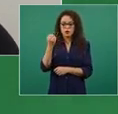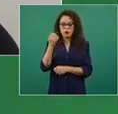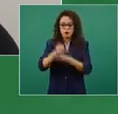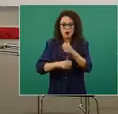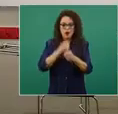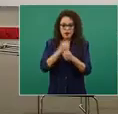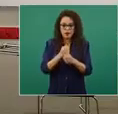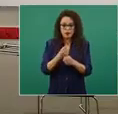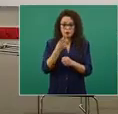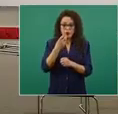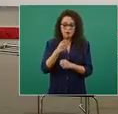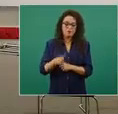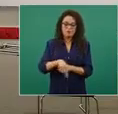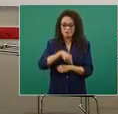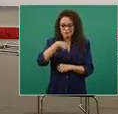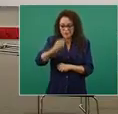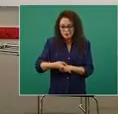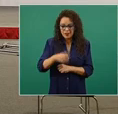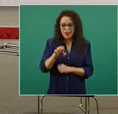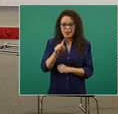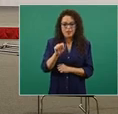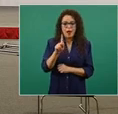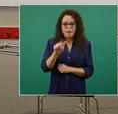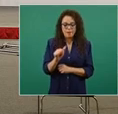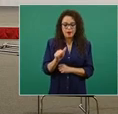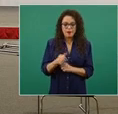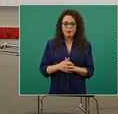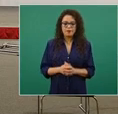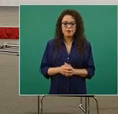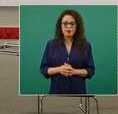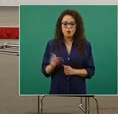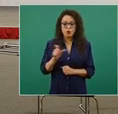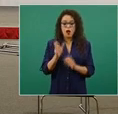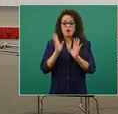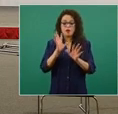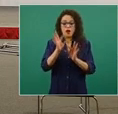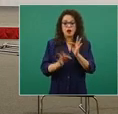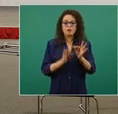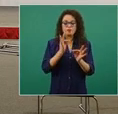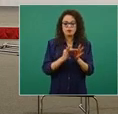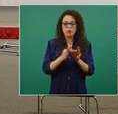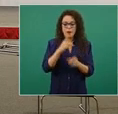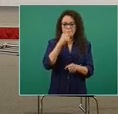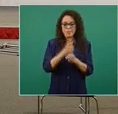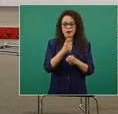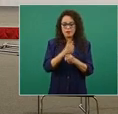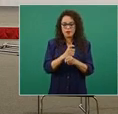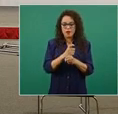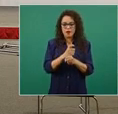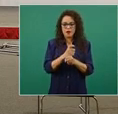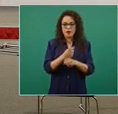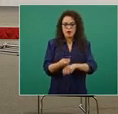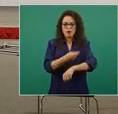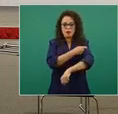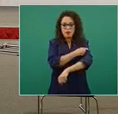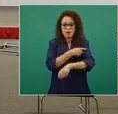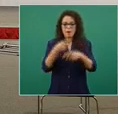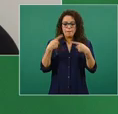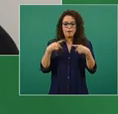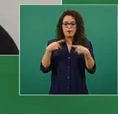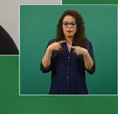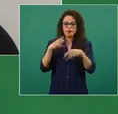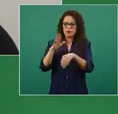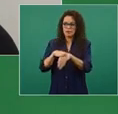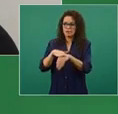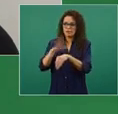la etapa que sigue una vez que se haya ya cumplido con la primera dosis a los mayores de 60 años